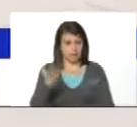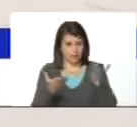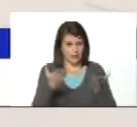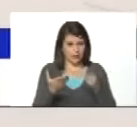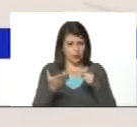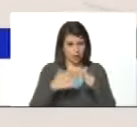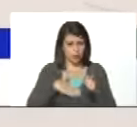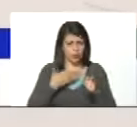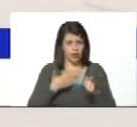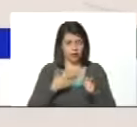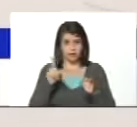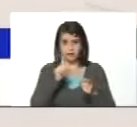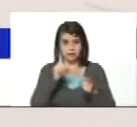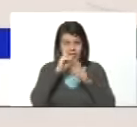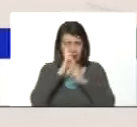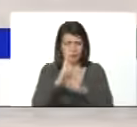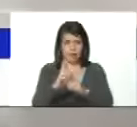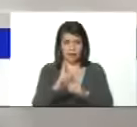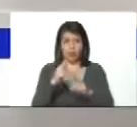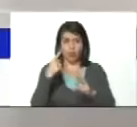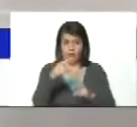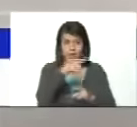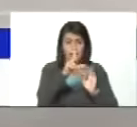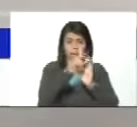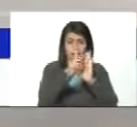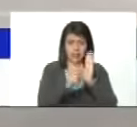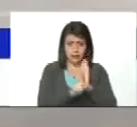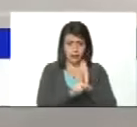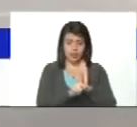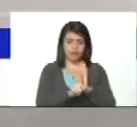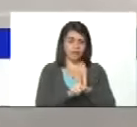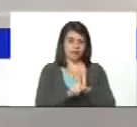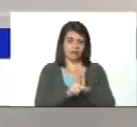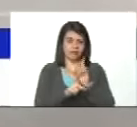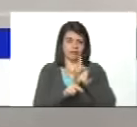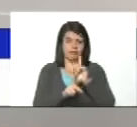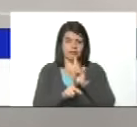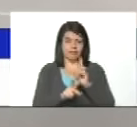imparcialidad. Eso es respeto a los principios de soberanía.